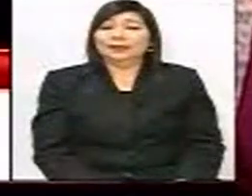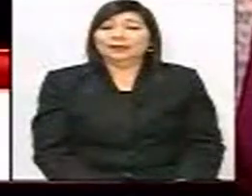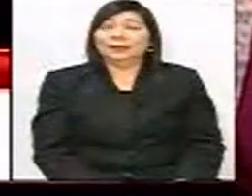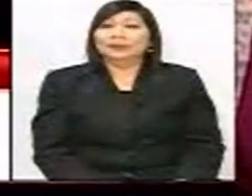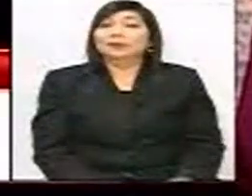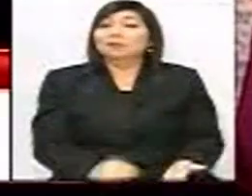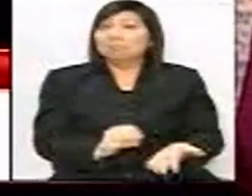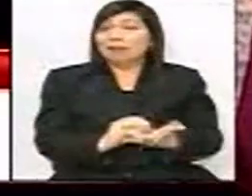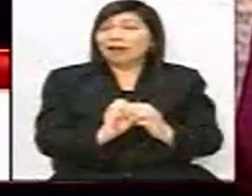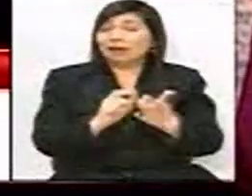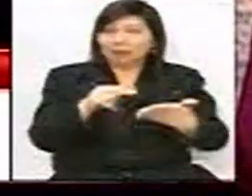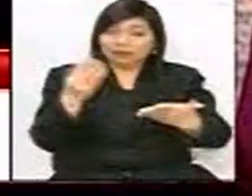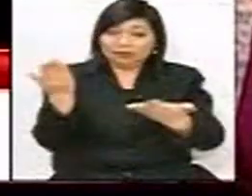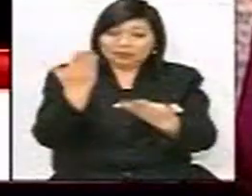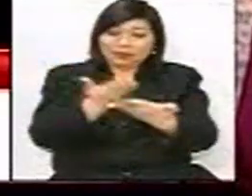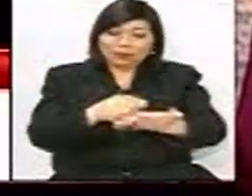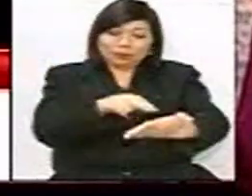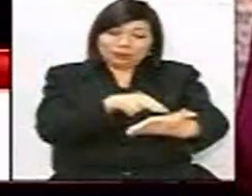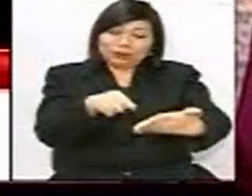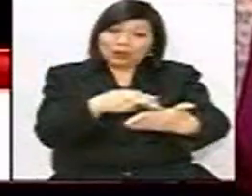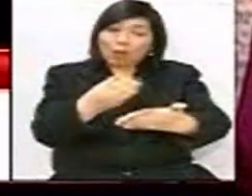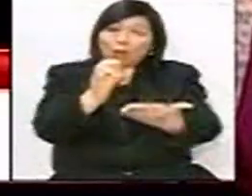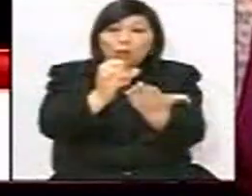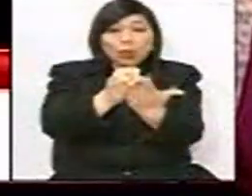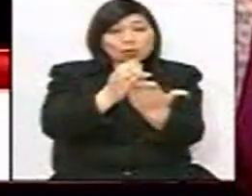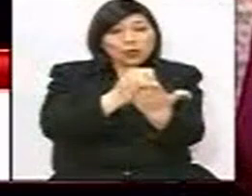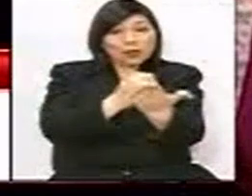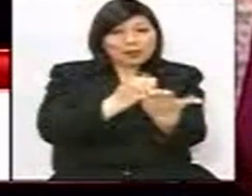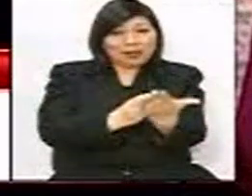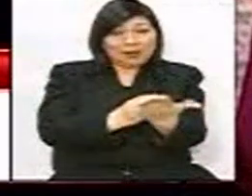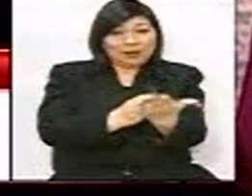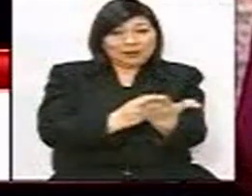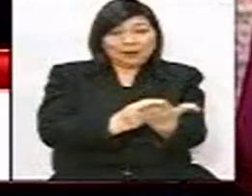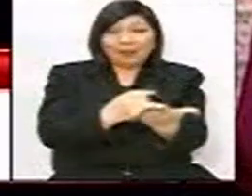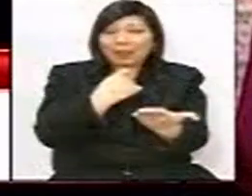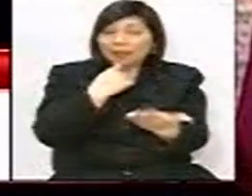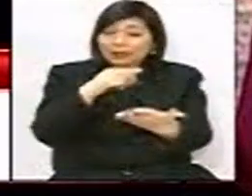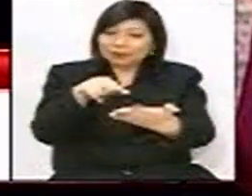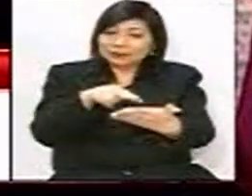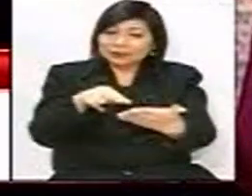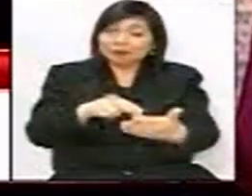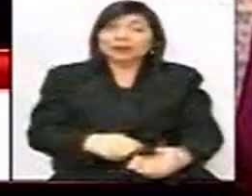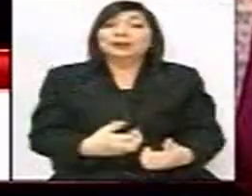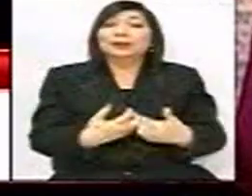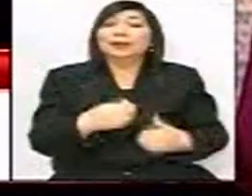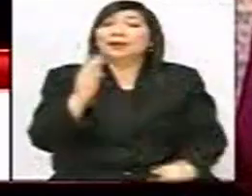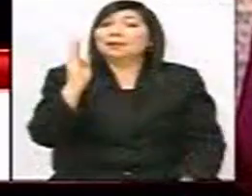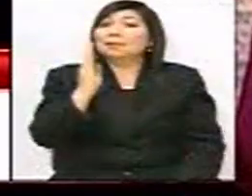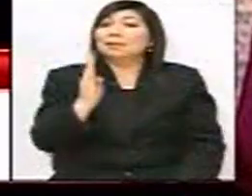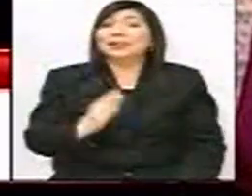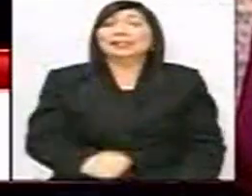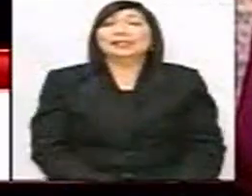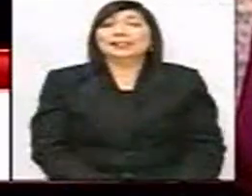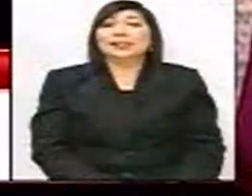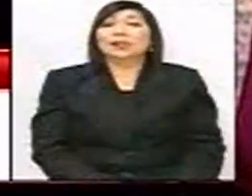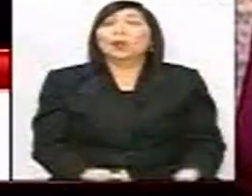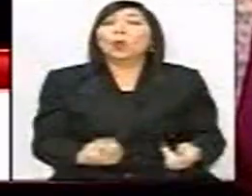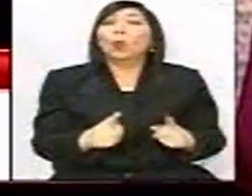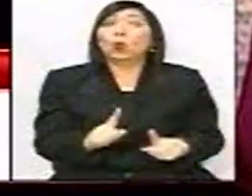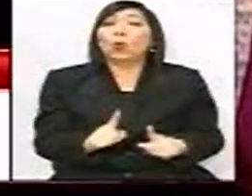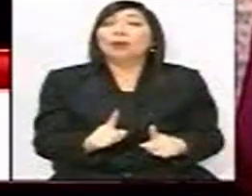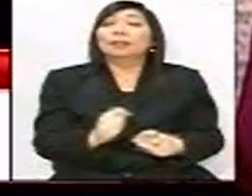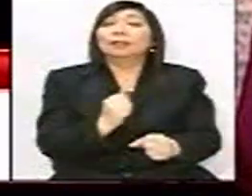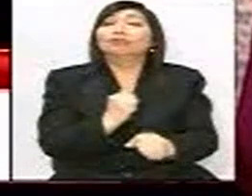Está bien claro en los anexos del contrato suscrito por la Municipalidad Metropolitana de Lima y la empresa brasileña, cuando